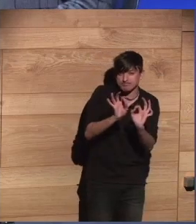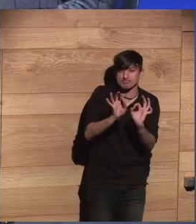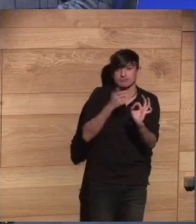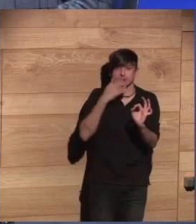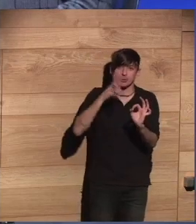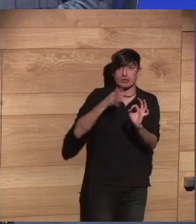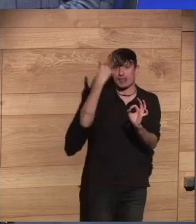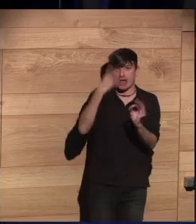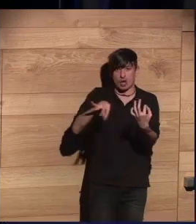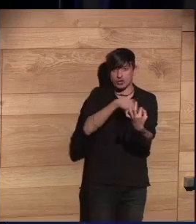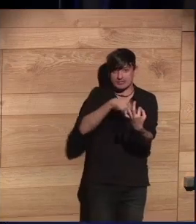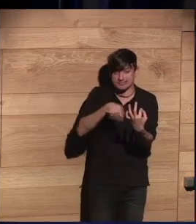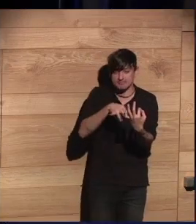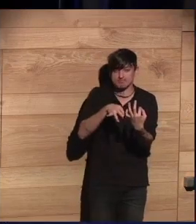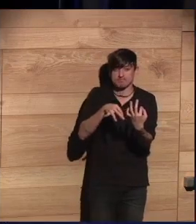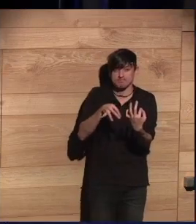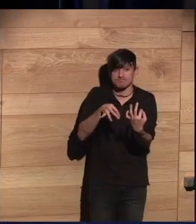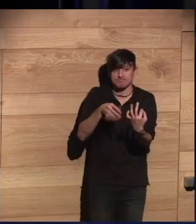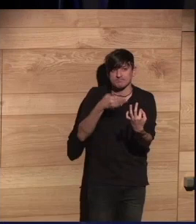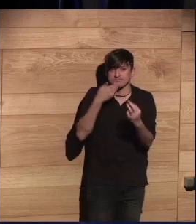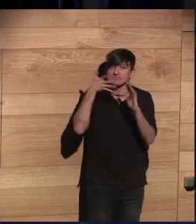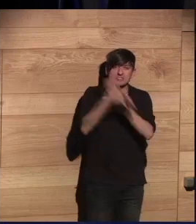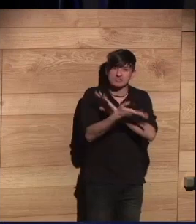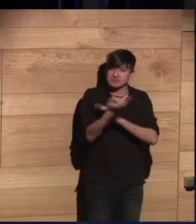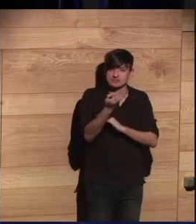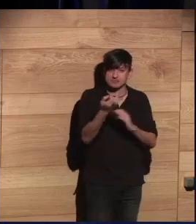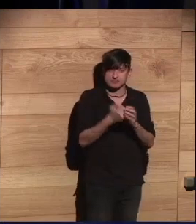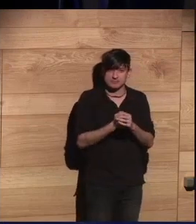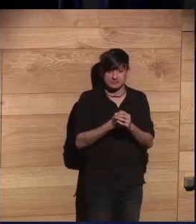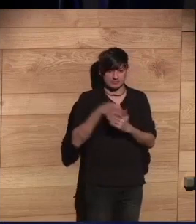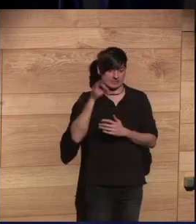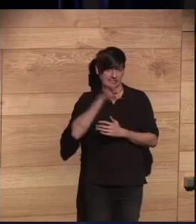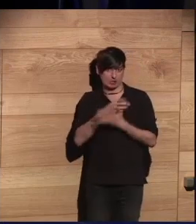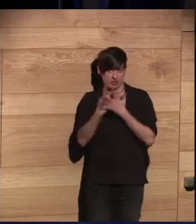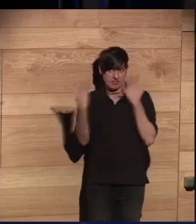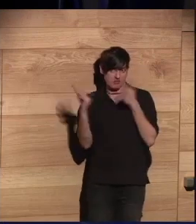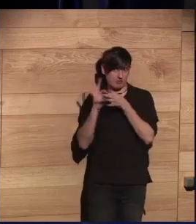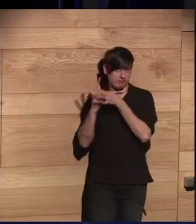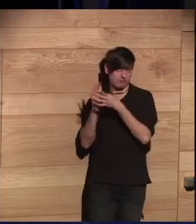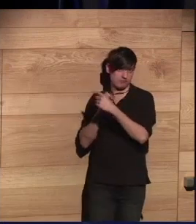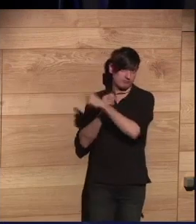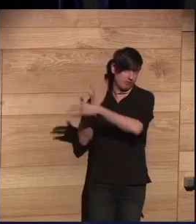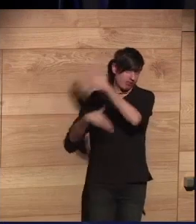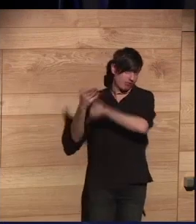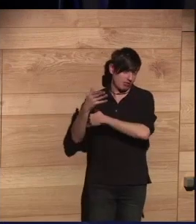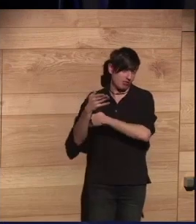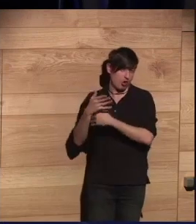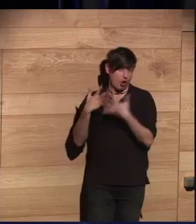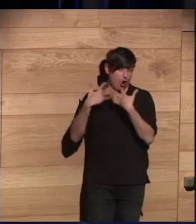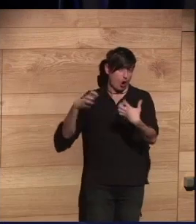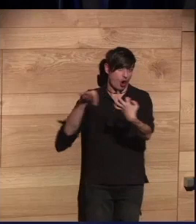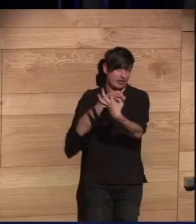como idea, está definida por el siglo XIX, que es donde la orquesta, digamos, adopta